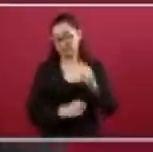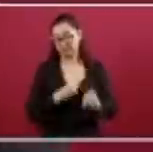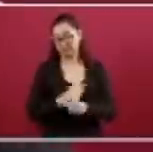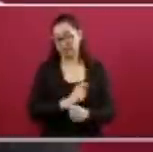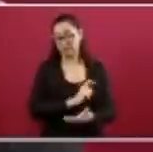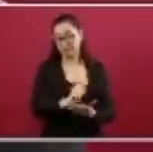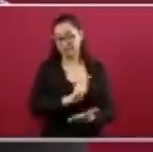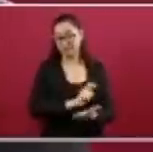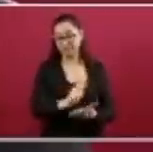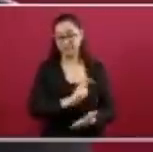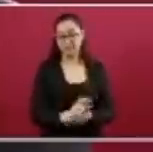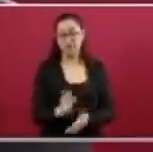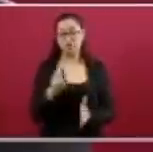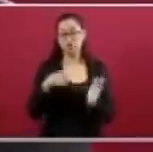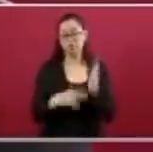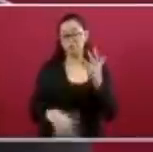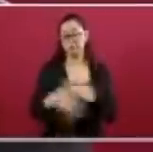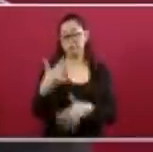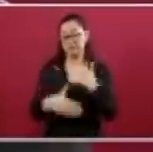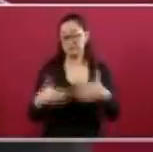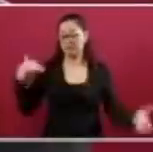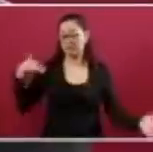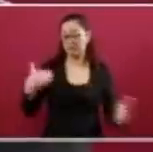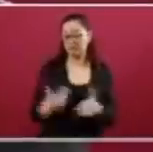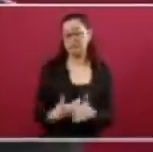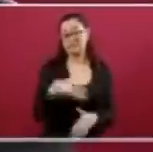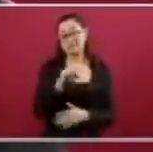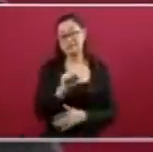desde el 2015